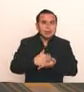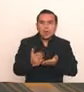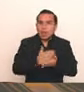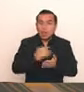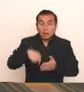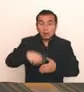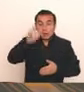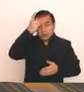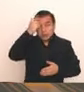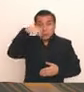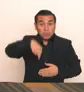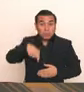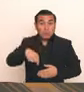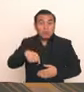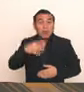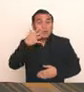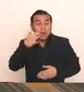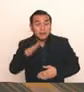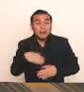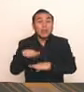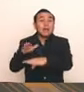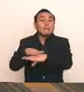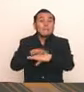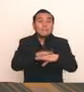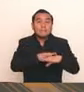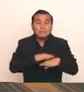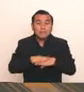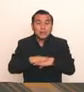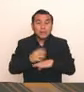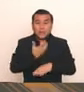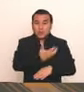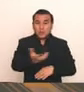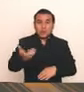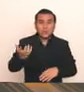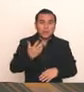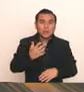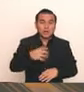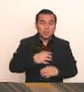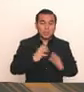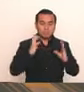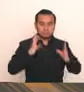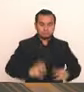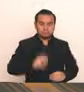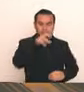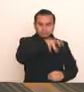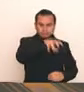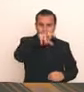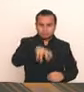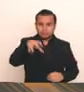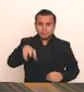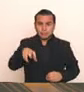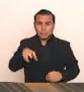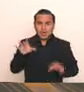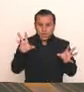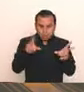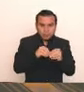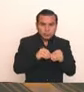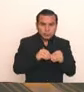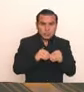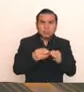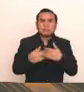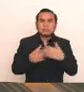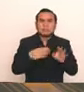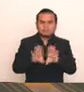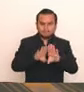domingo y en este momento hay una convocatoria a todos los otros poderes del estado para que nos reunamos y lleguemos a un acuerdo a puerta abierta